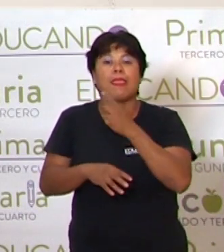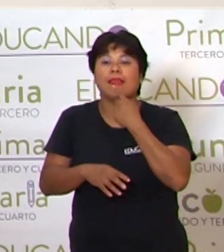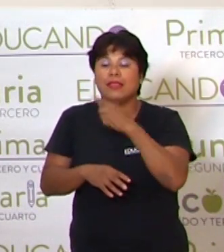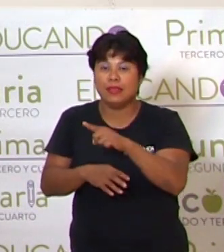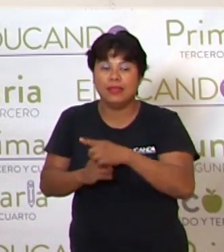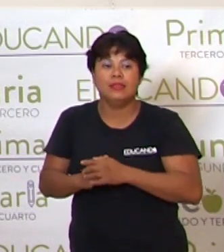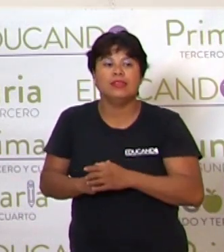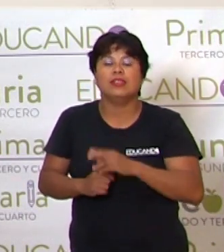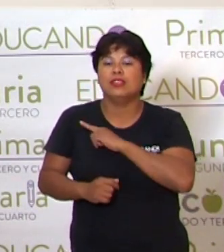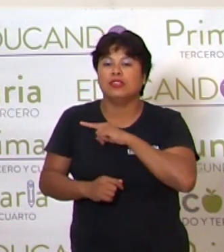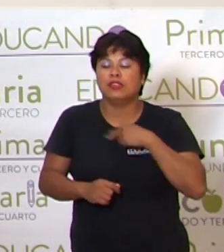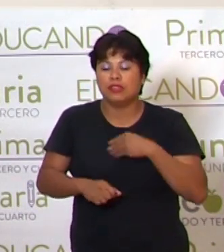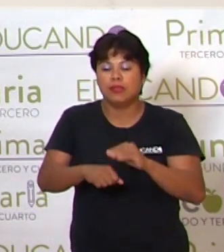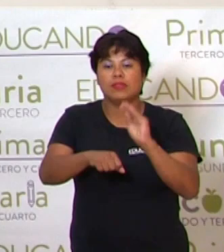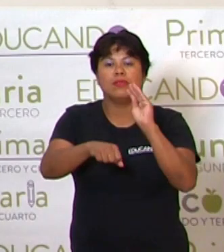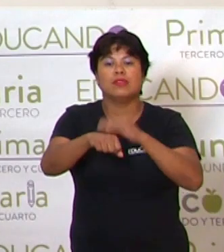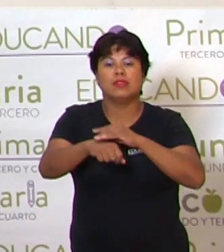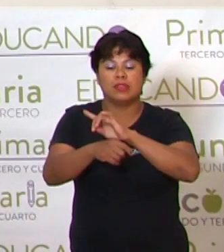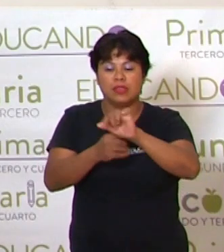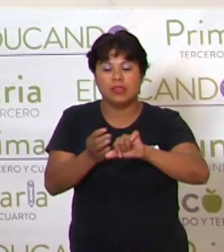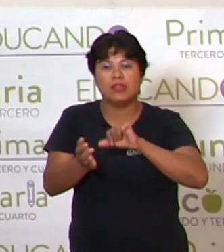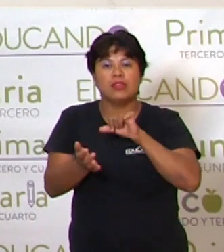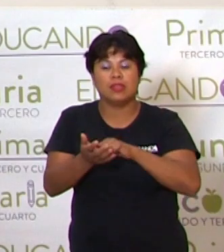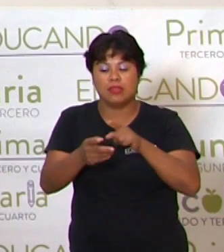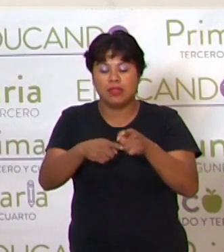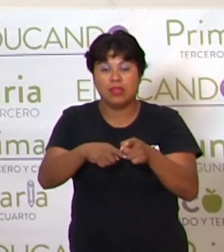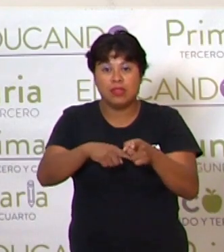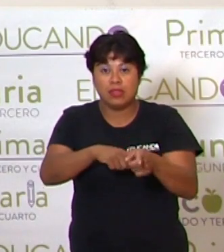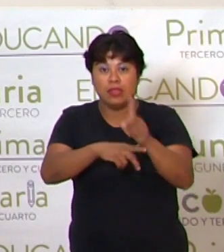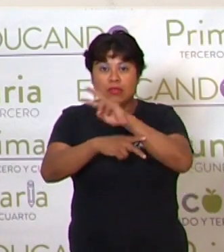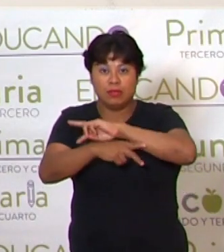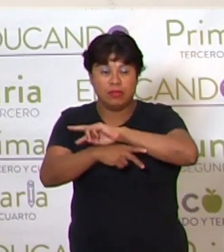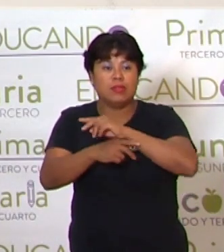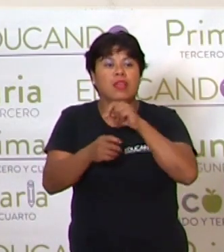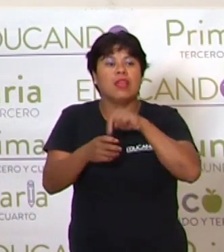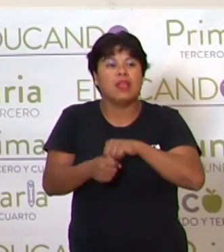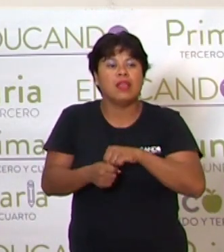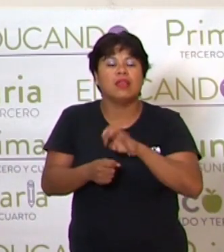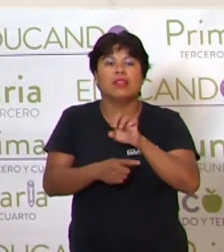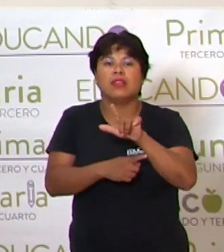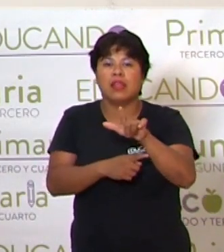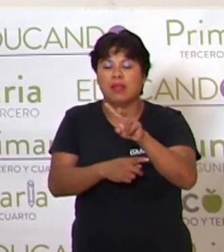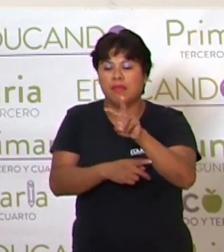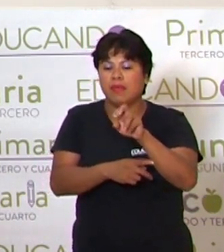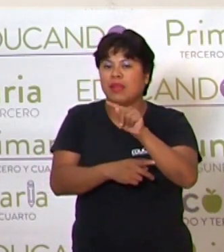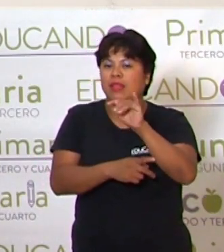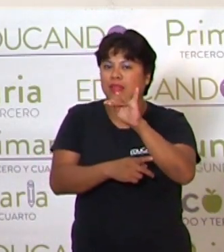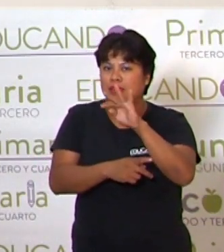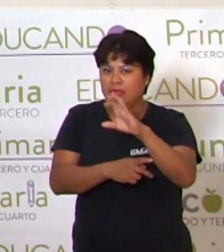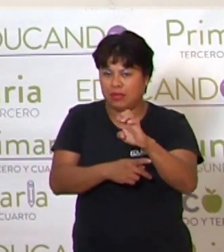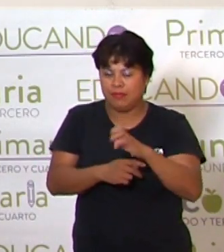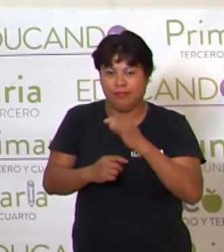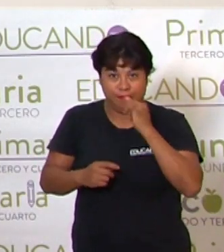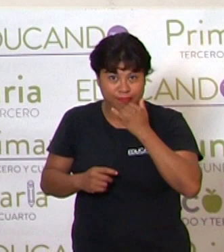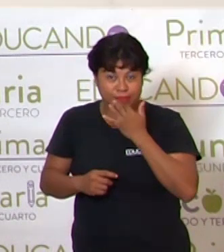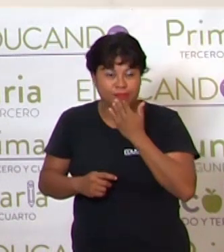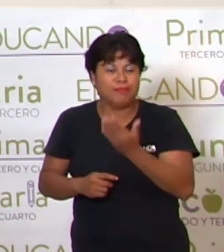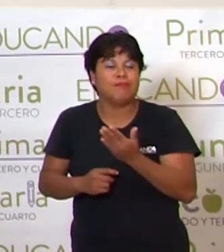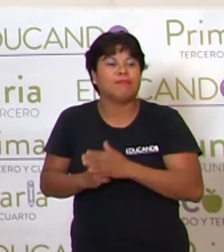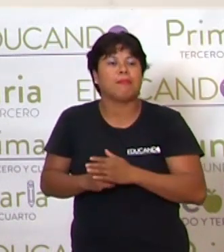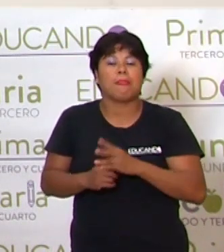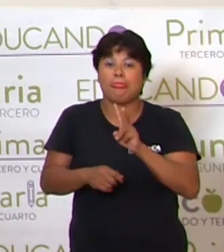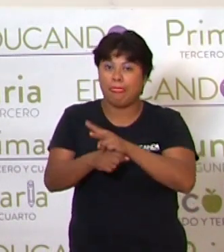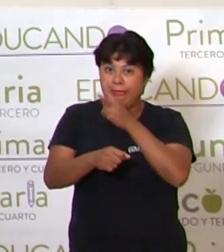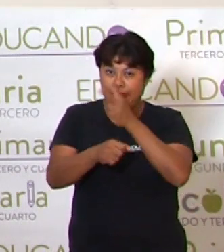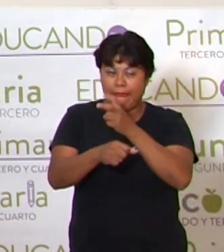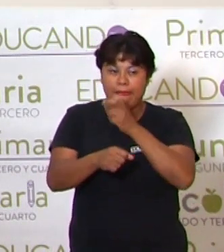a ubicar el centro del transportador en el vértice, ¿sí? El segundo paso,